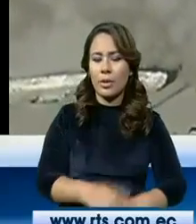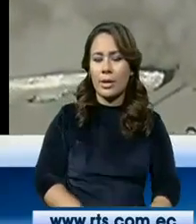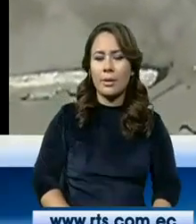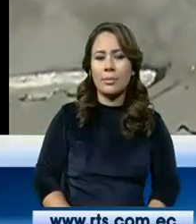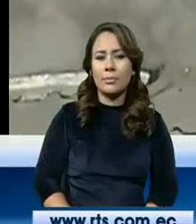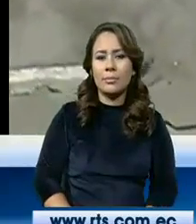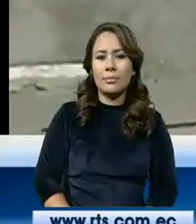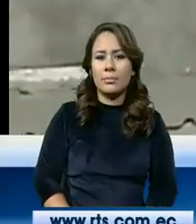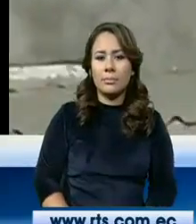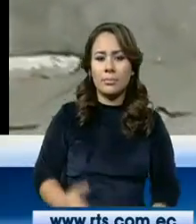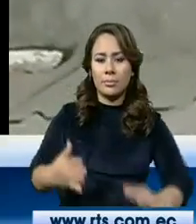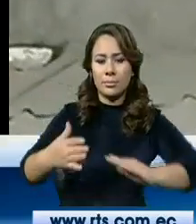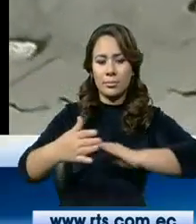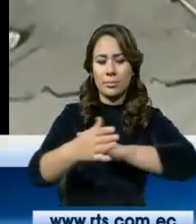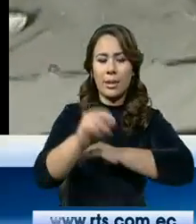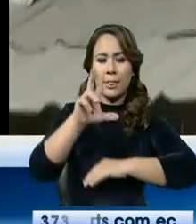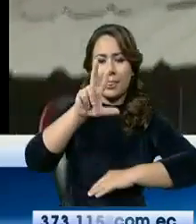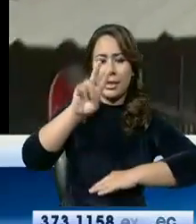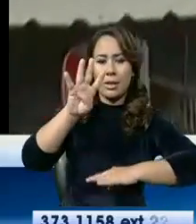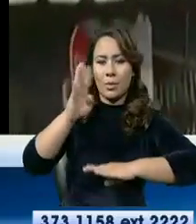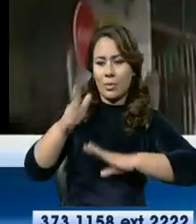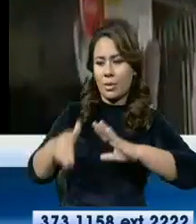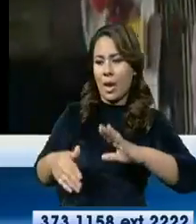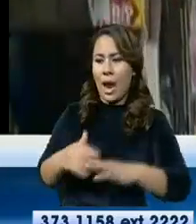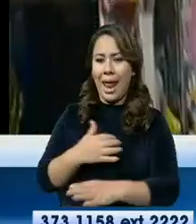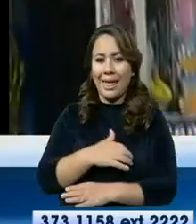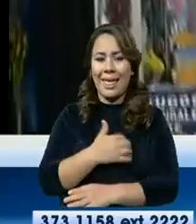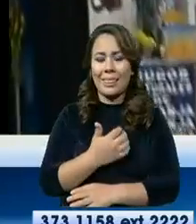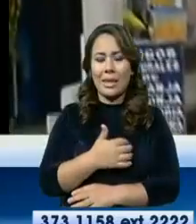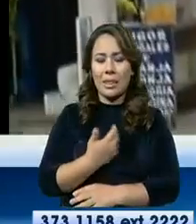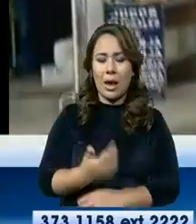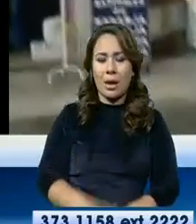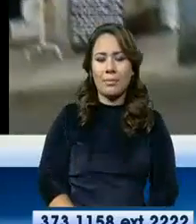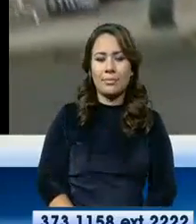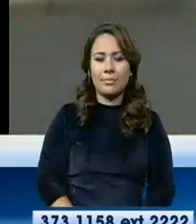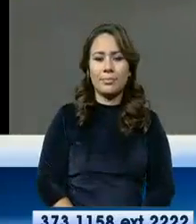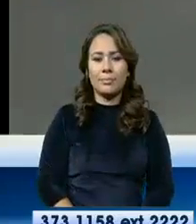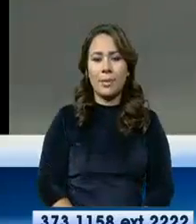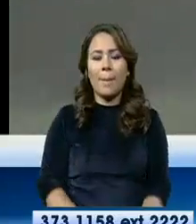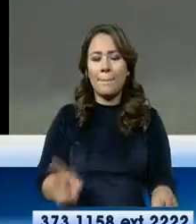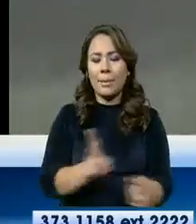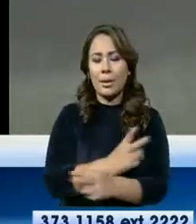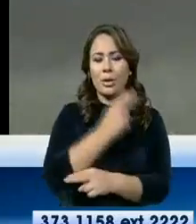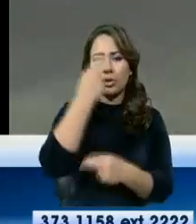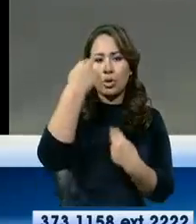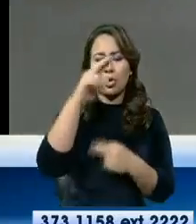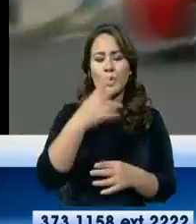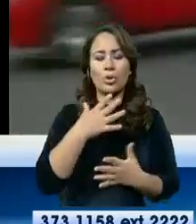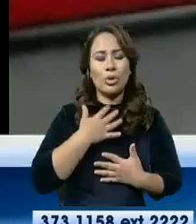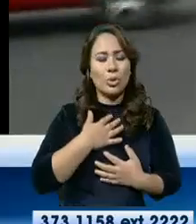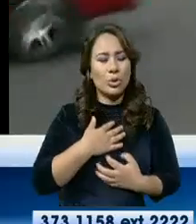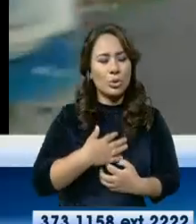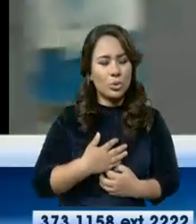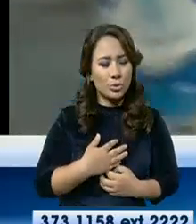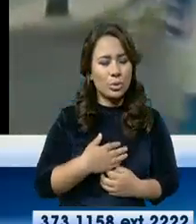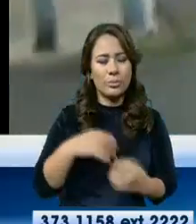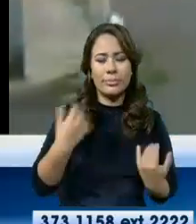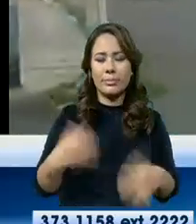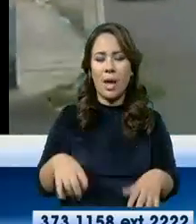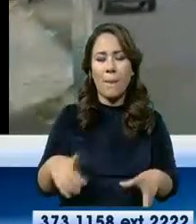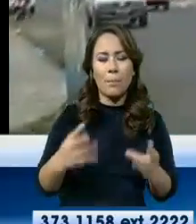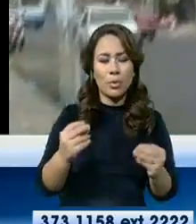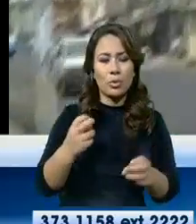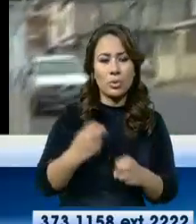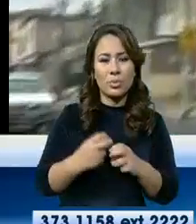intersección, como reitero, 34 y Argentina. Mi estimado amigo, terrible la situación, constantes accidentes en este sector,